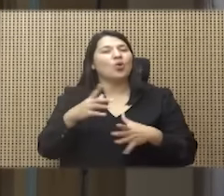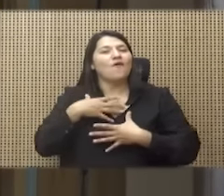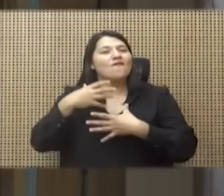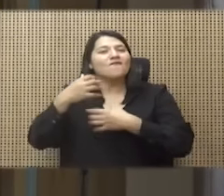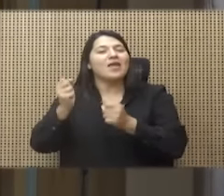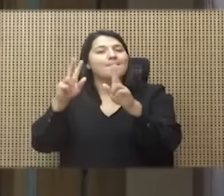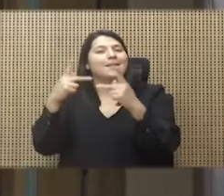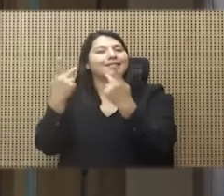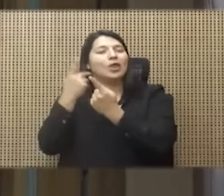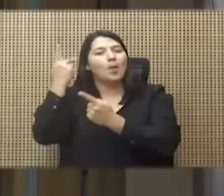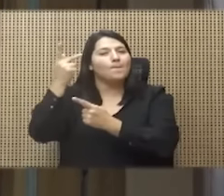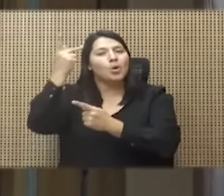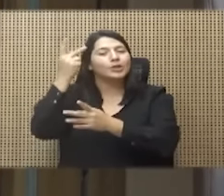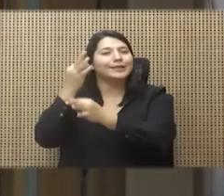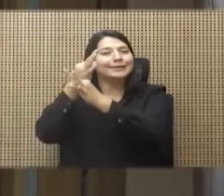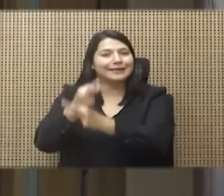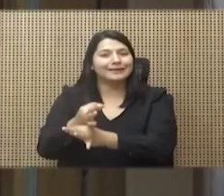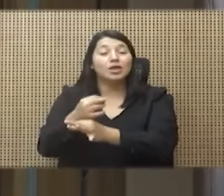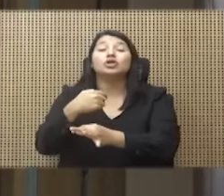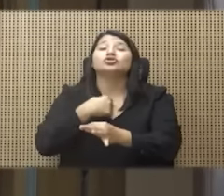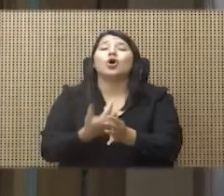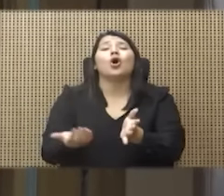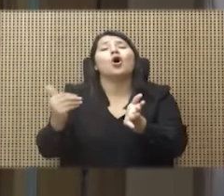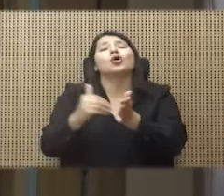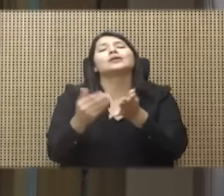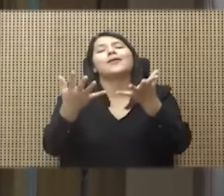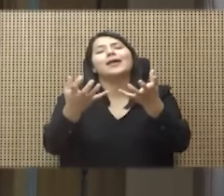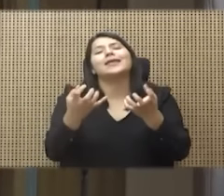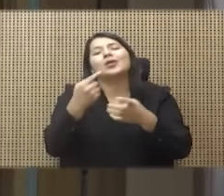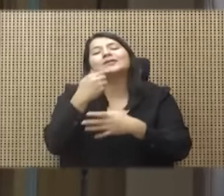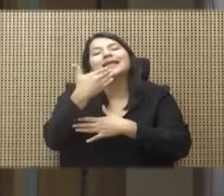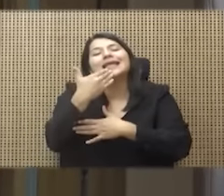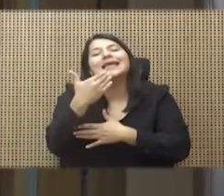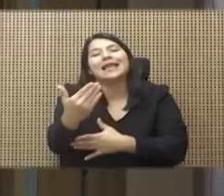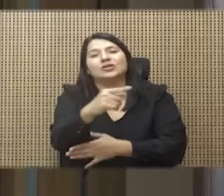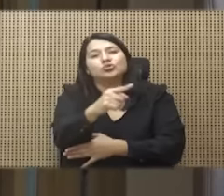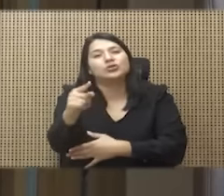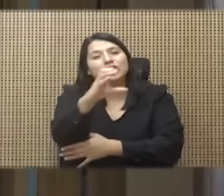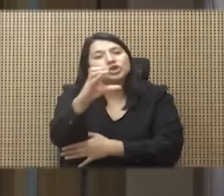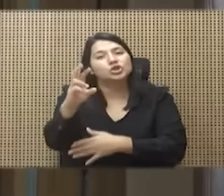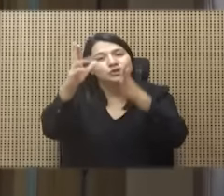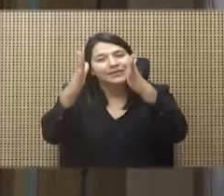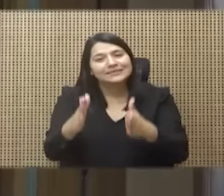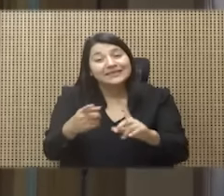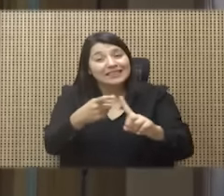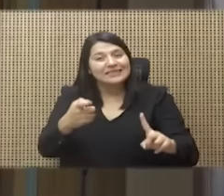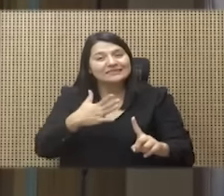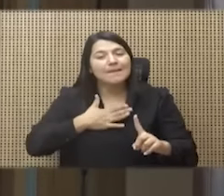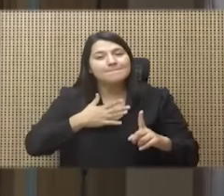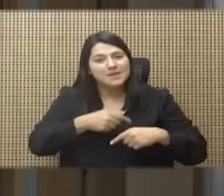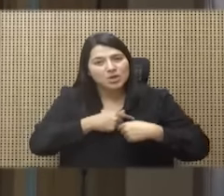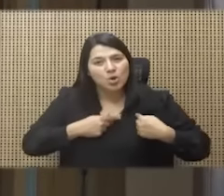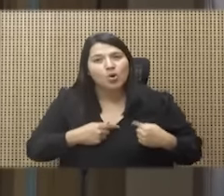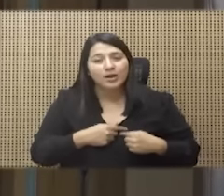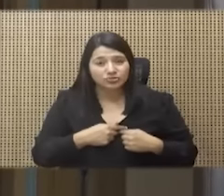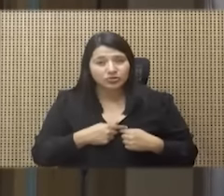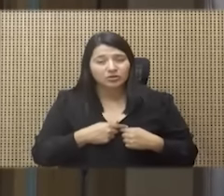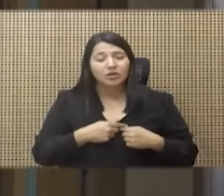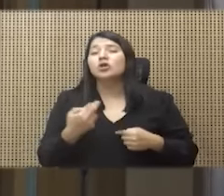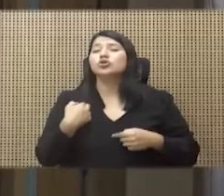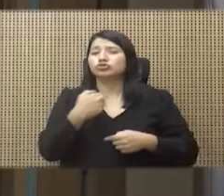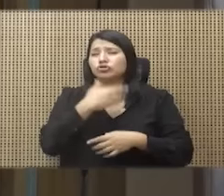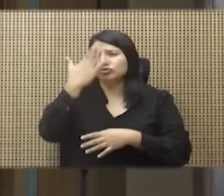más que volver a agradecerles, costarricenses, de corazón, pero de corazón, que pese a todos los obstáculos que nos